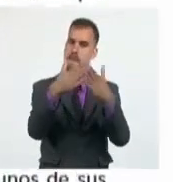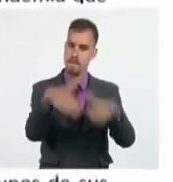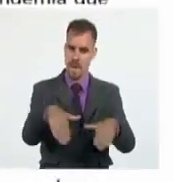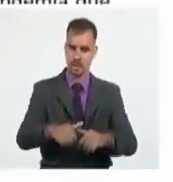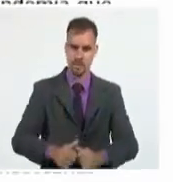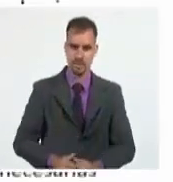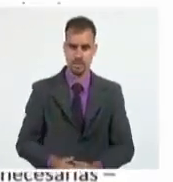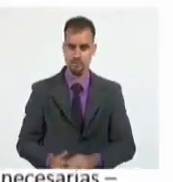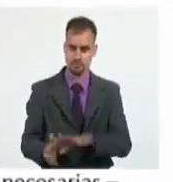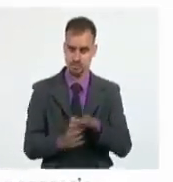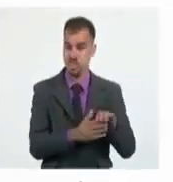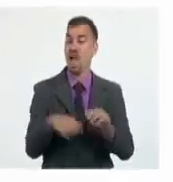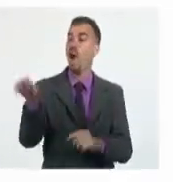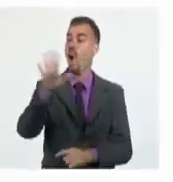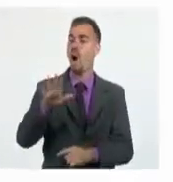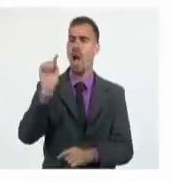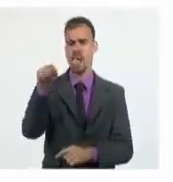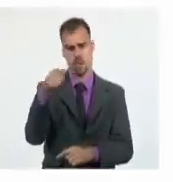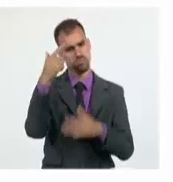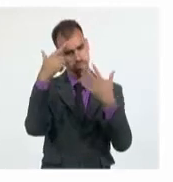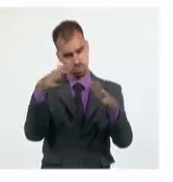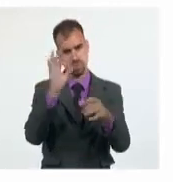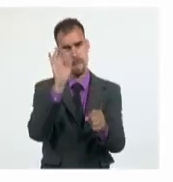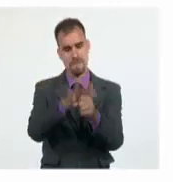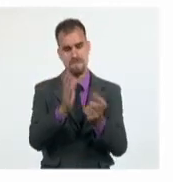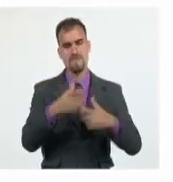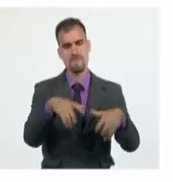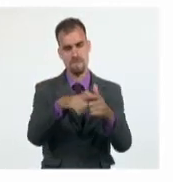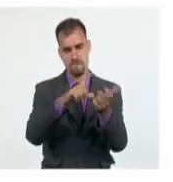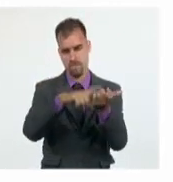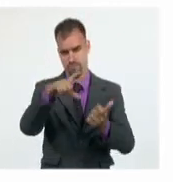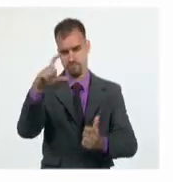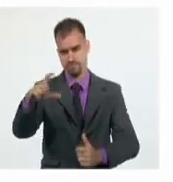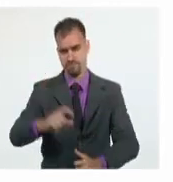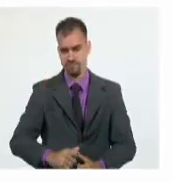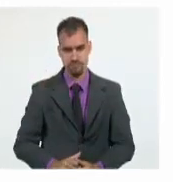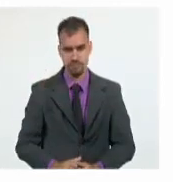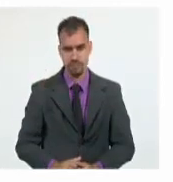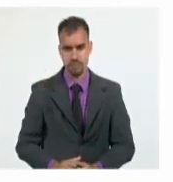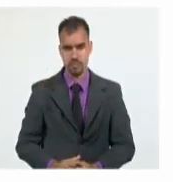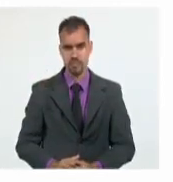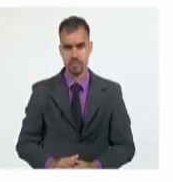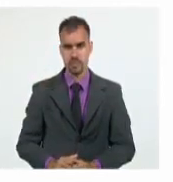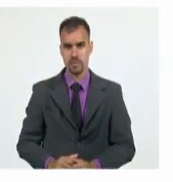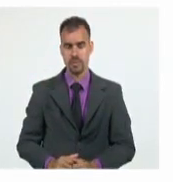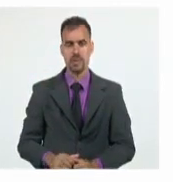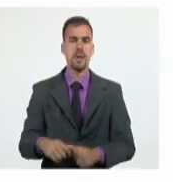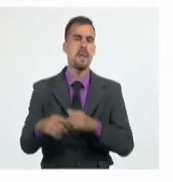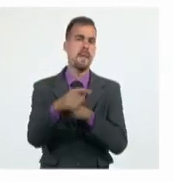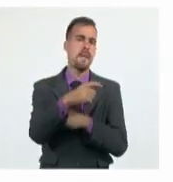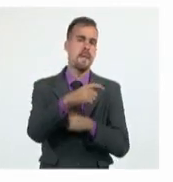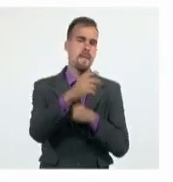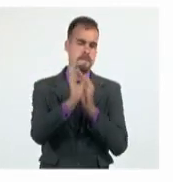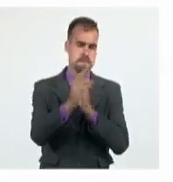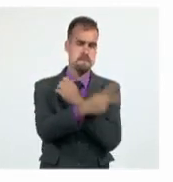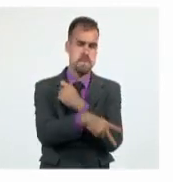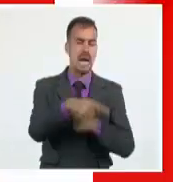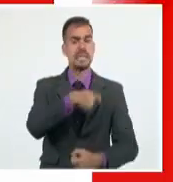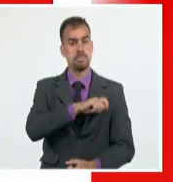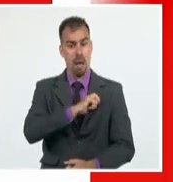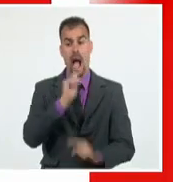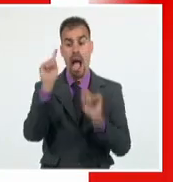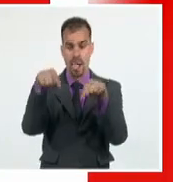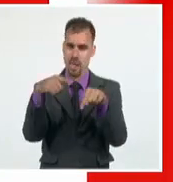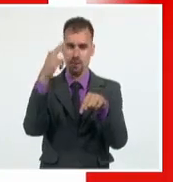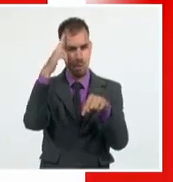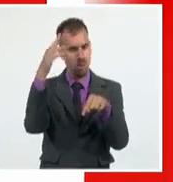Europa saludaron el inicio de la magna cita política el Partido Comunista de los Pueblos de España y desde allí recordaron el legado